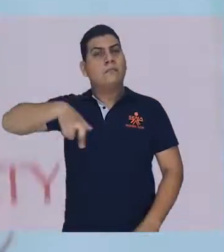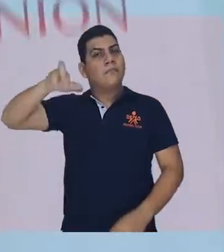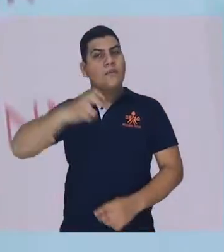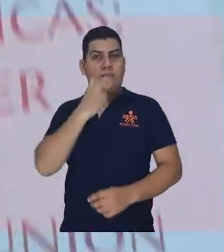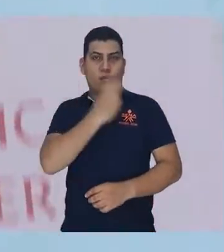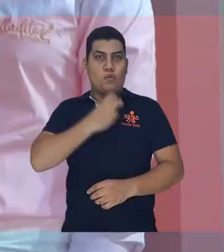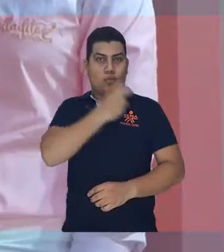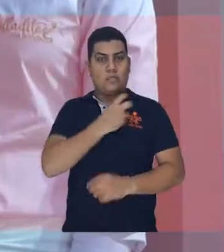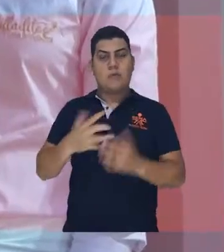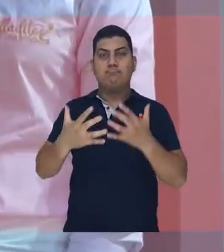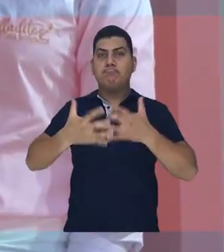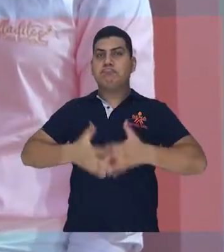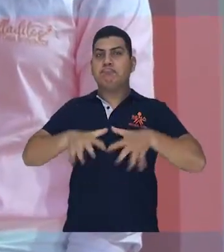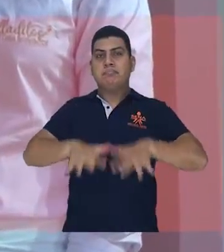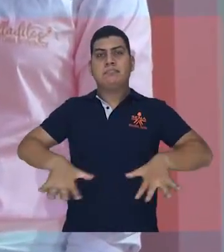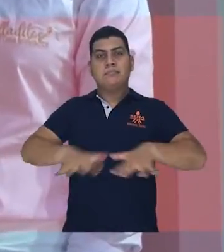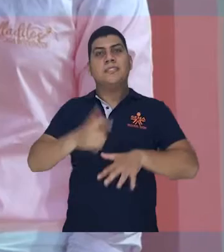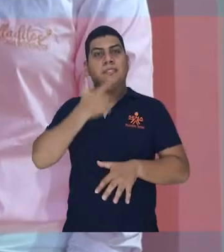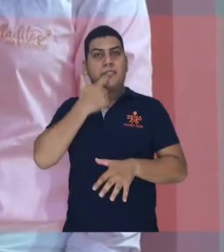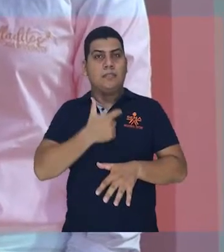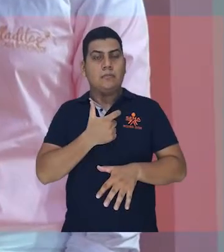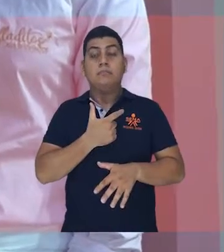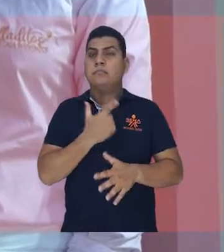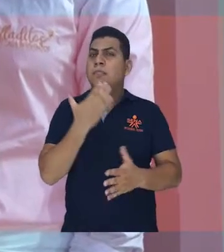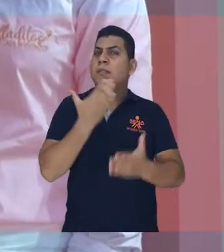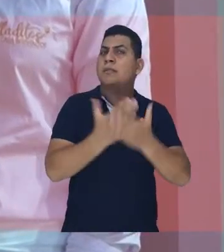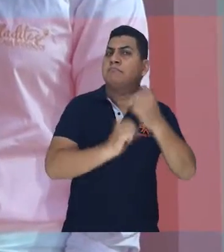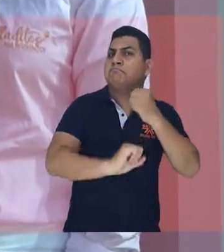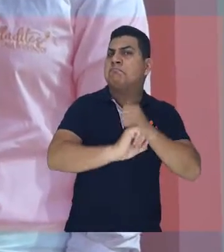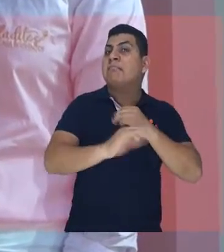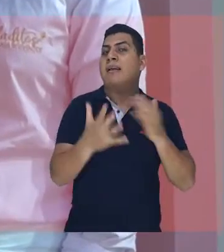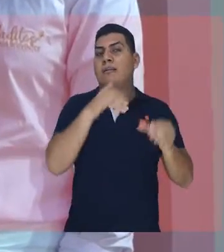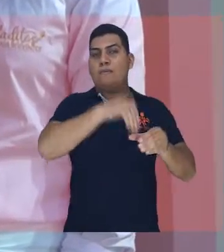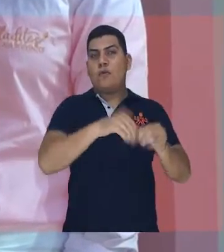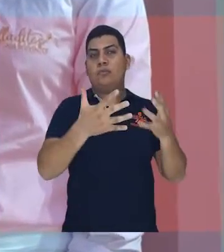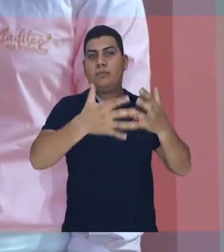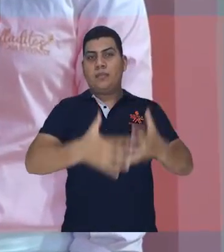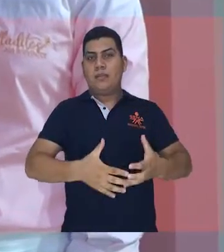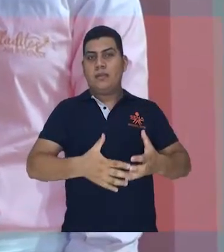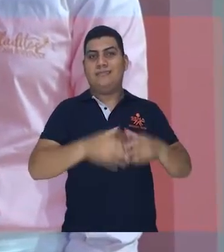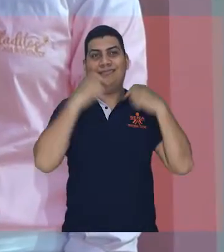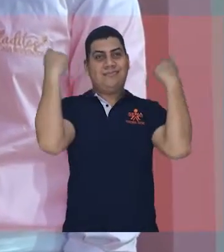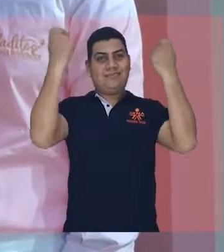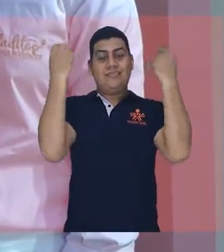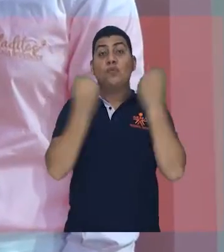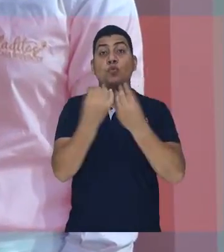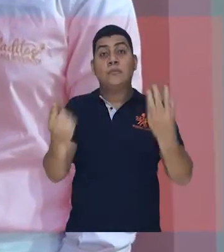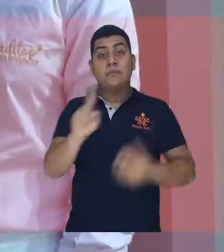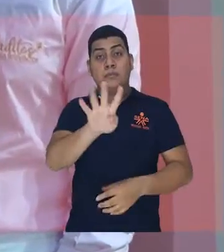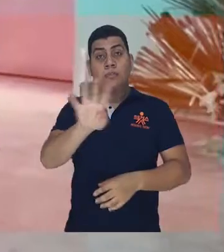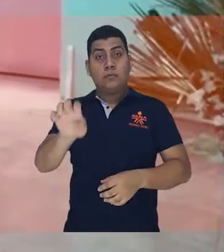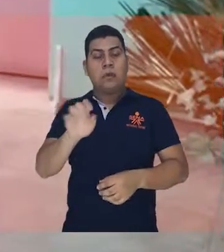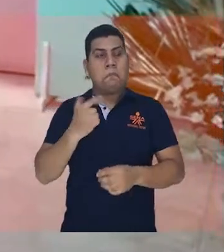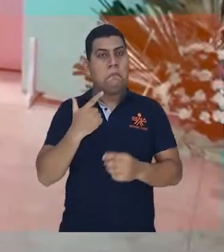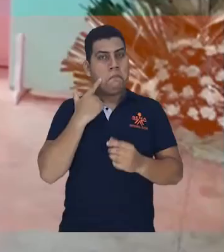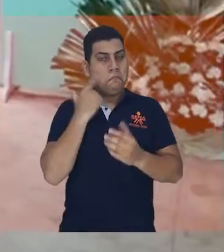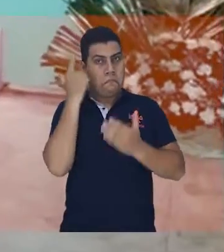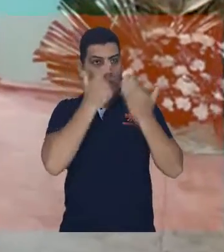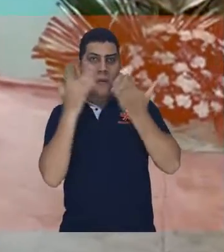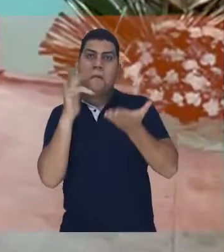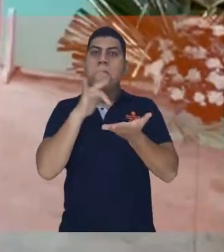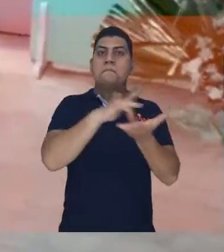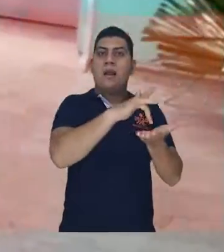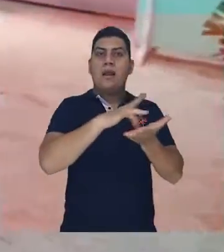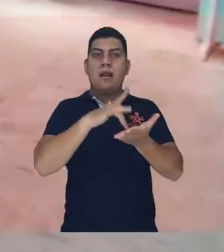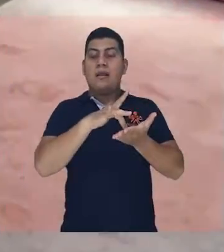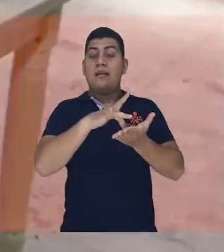profesión, emprendedora de la ciudad de Sincelejo. Gracias a la convocatoria 69 del Fondo Emprender del Sena Sucre, me hice acreedora